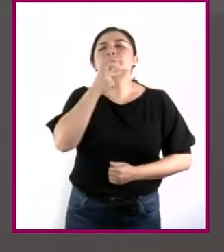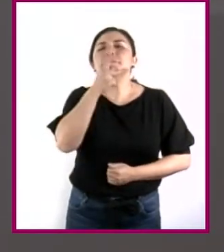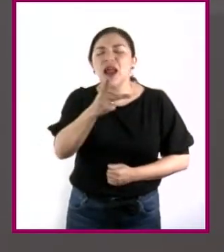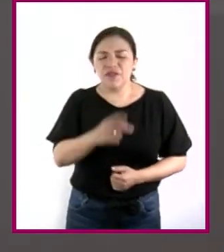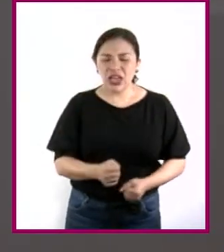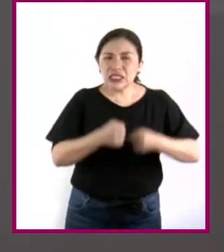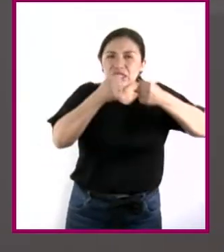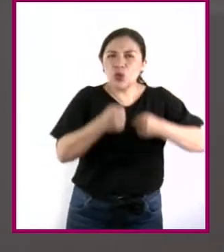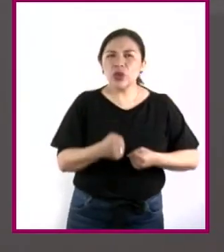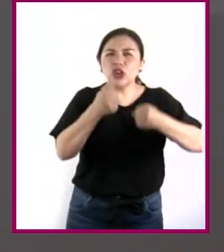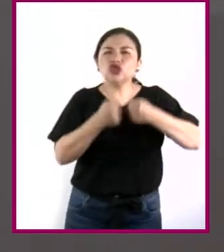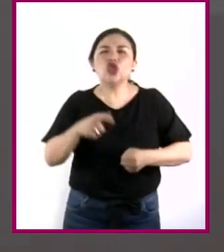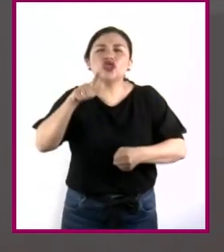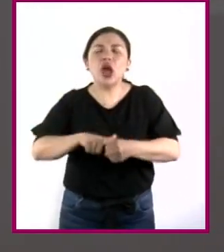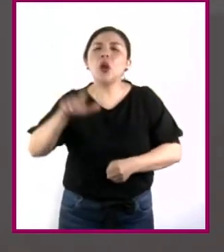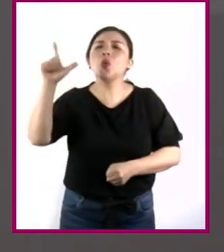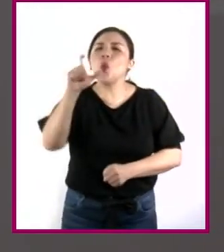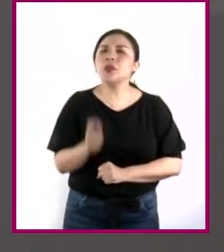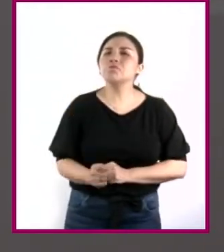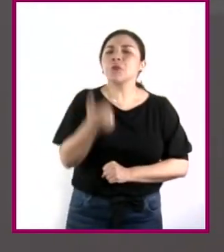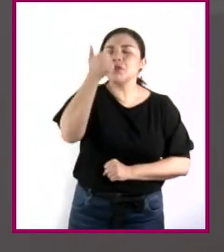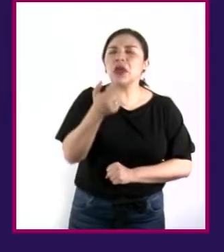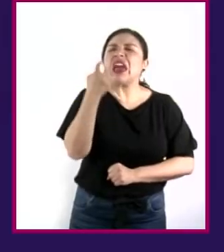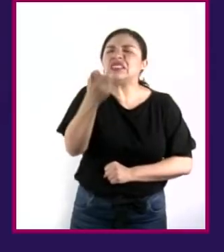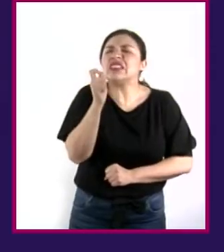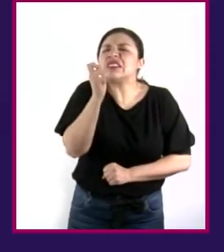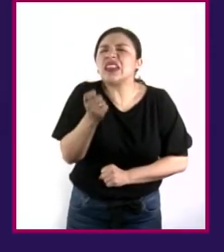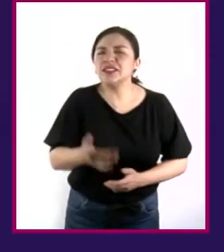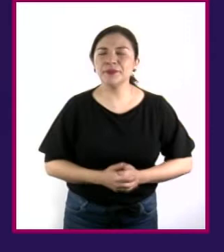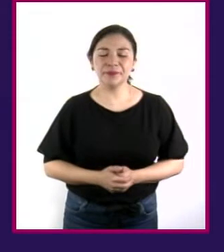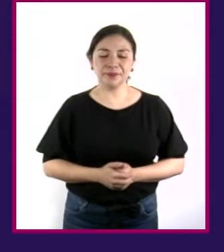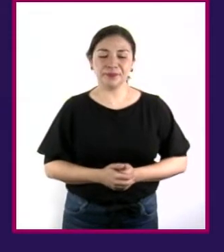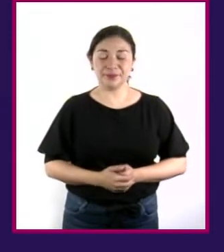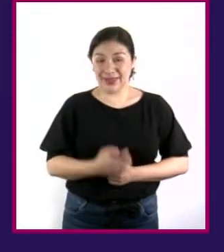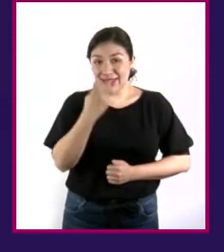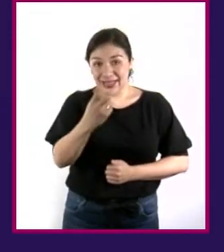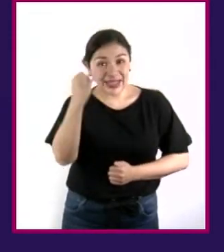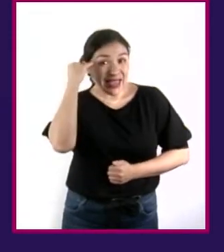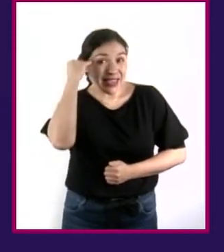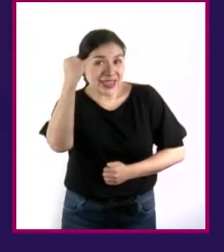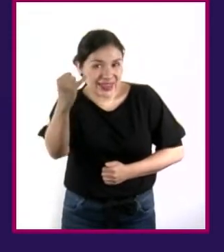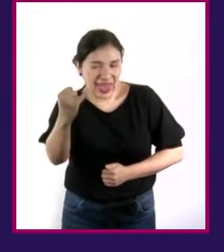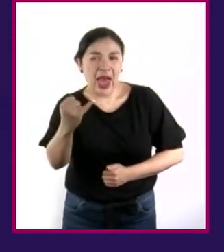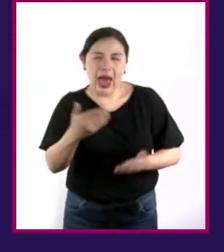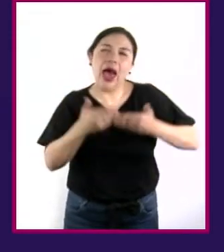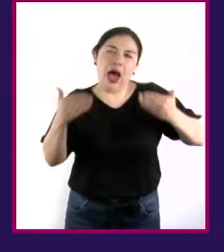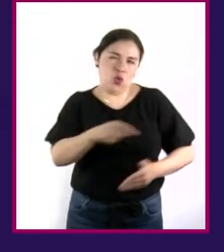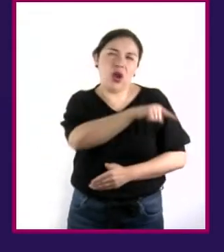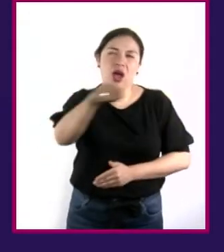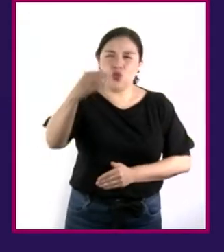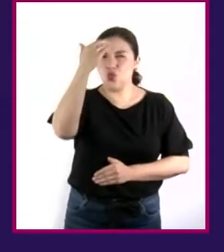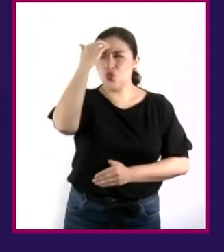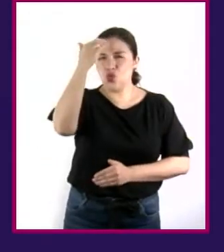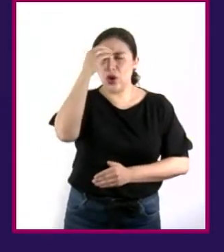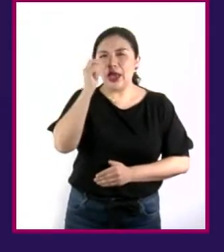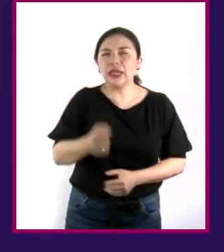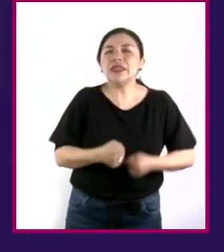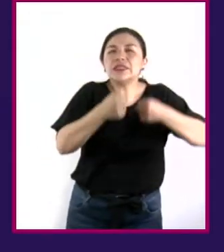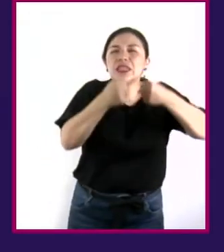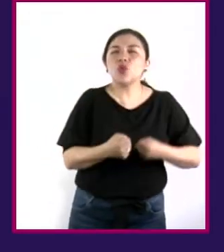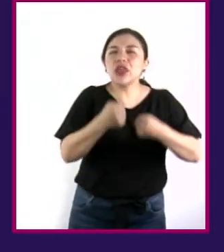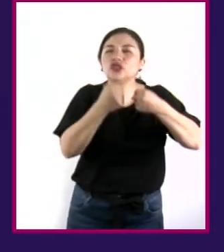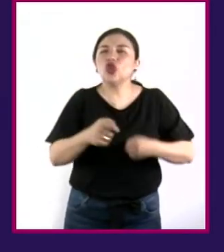y en qué consiste o cómo es que debemos entenderlo? Este concepto, como se conoce actualmente, el de seguridad